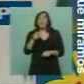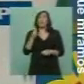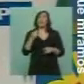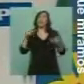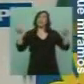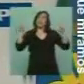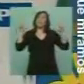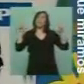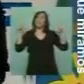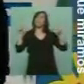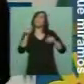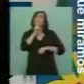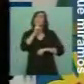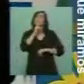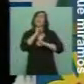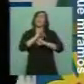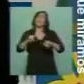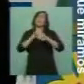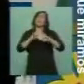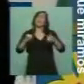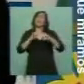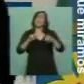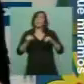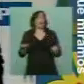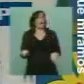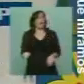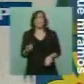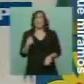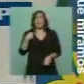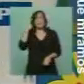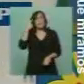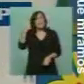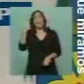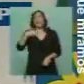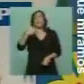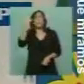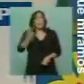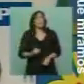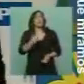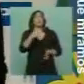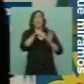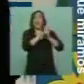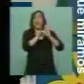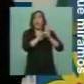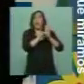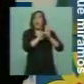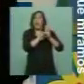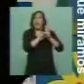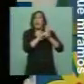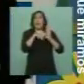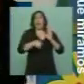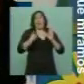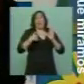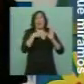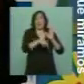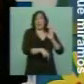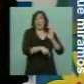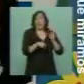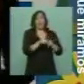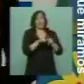información yo digo que debería haber una ley en la República Argentina que obligar Así como nos obligan a los funcionarios